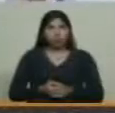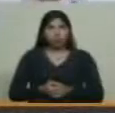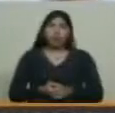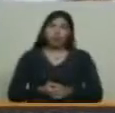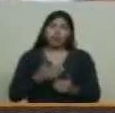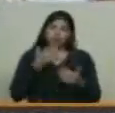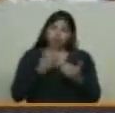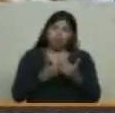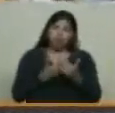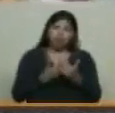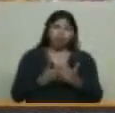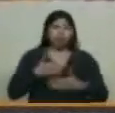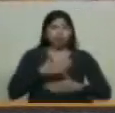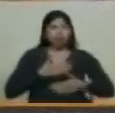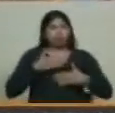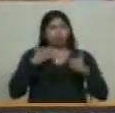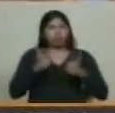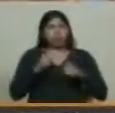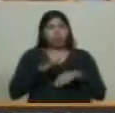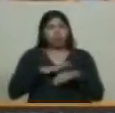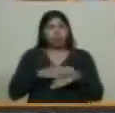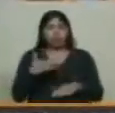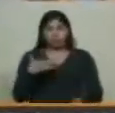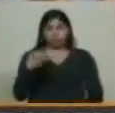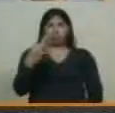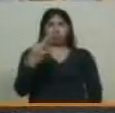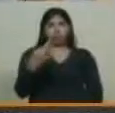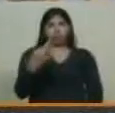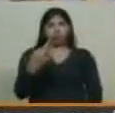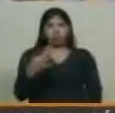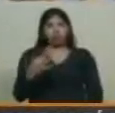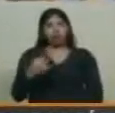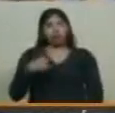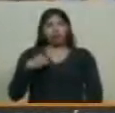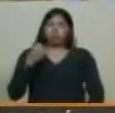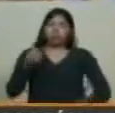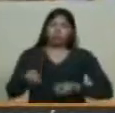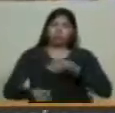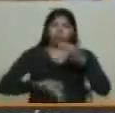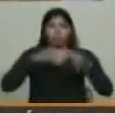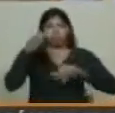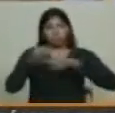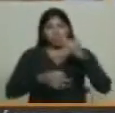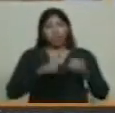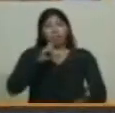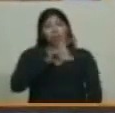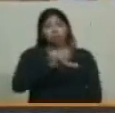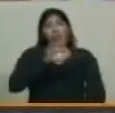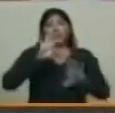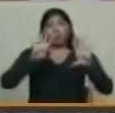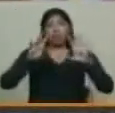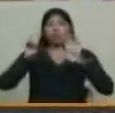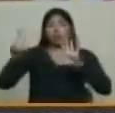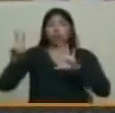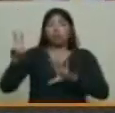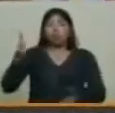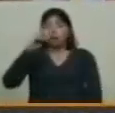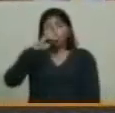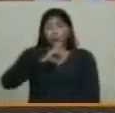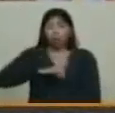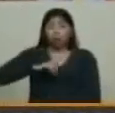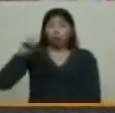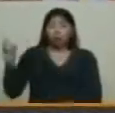orgulloso, honrado por haber sido seleccionado para dar un discurso con motivo de los 397 años de Guarenas, que